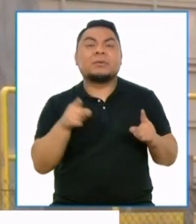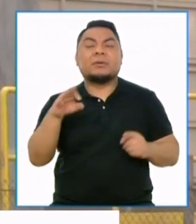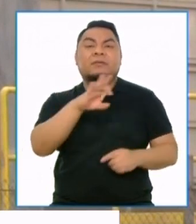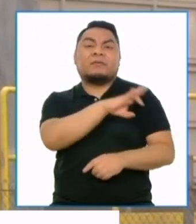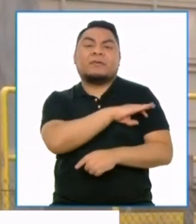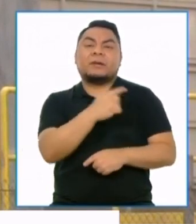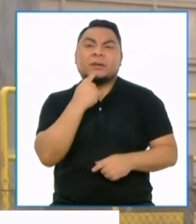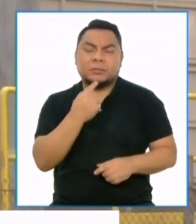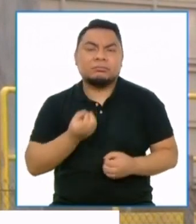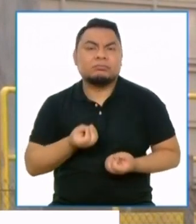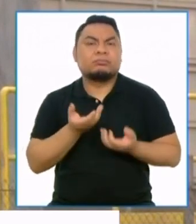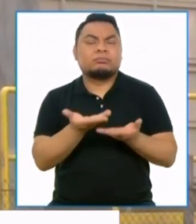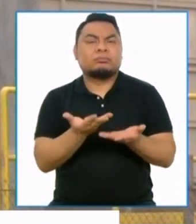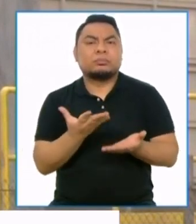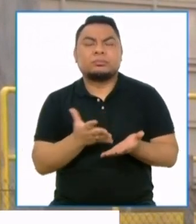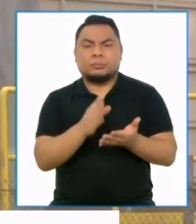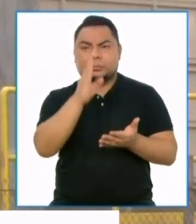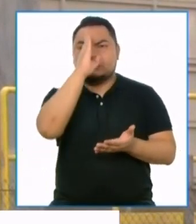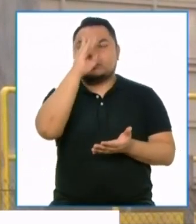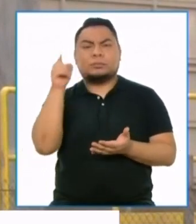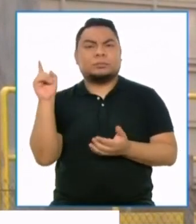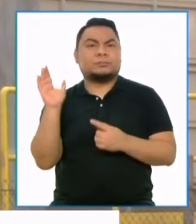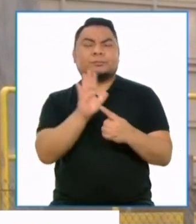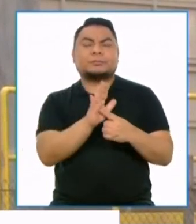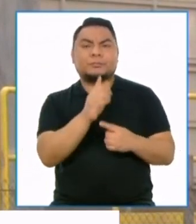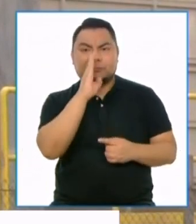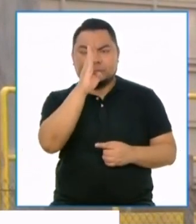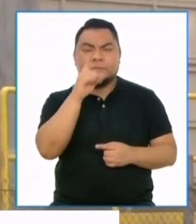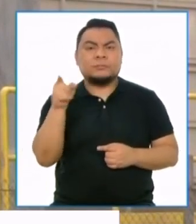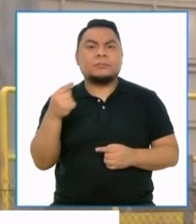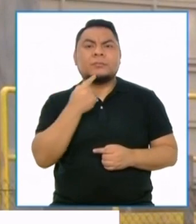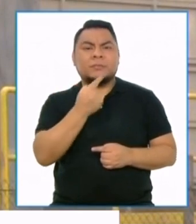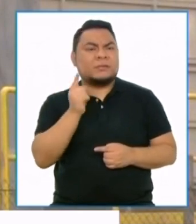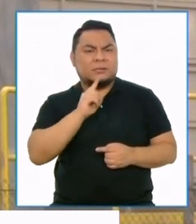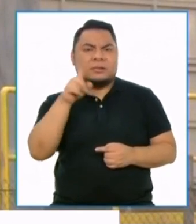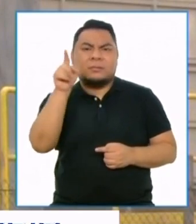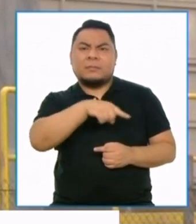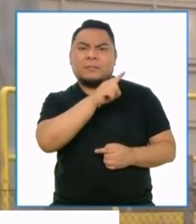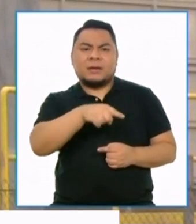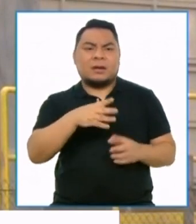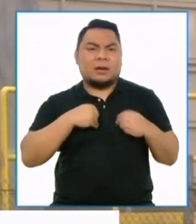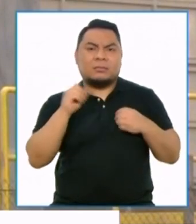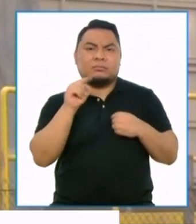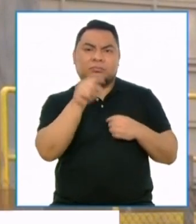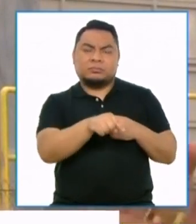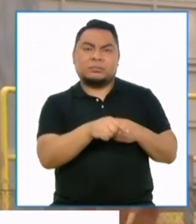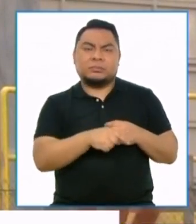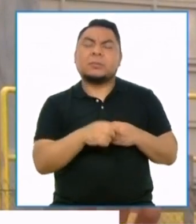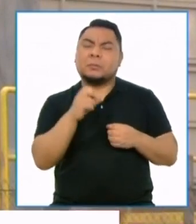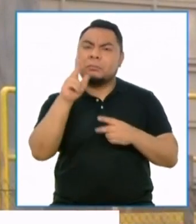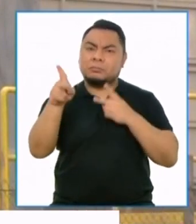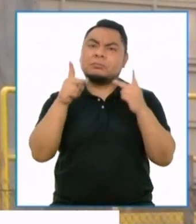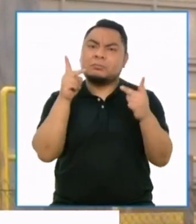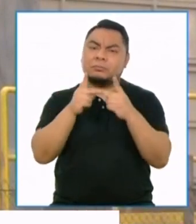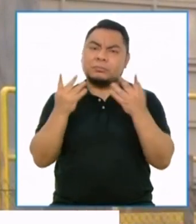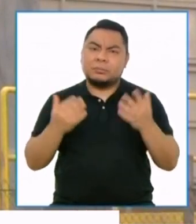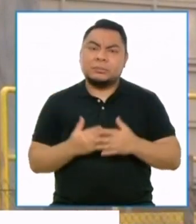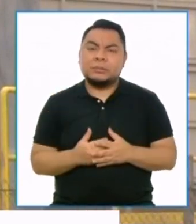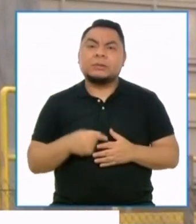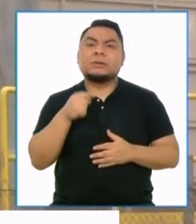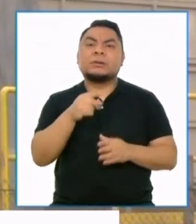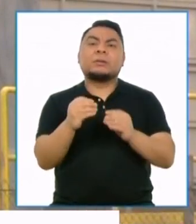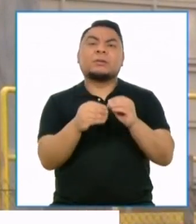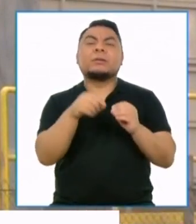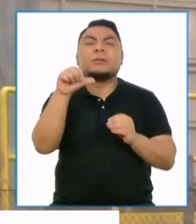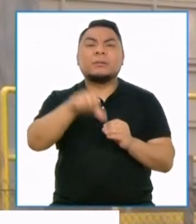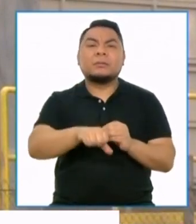severidad rechazó los audios. Perfecto. Y entonces dice, ese audio está mal en ese aspecto. Pero sin embargo se toma como referencia